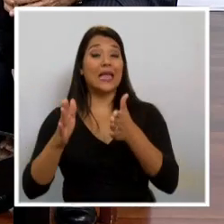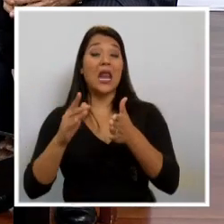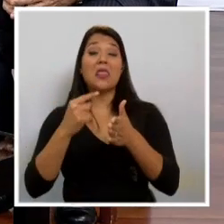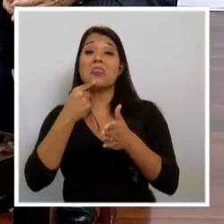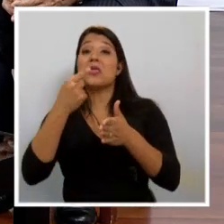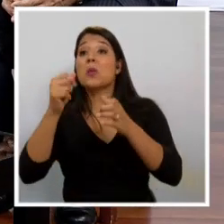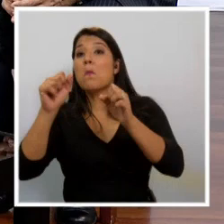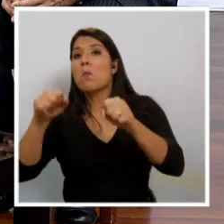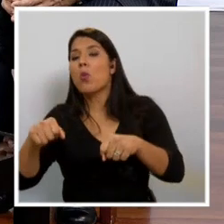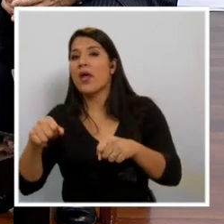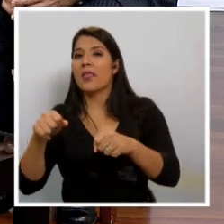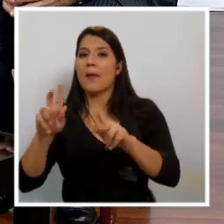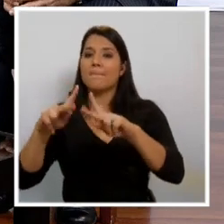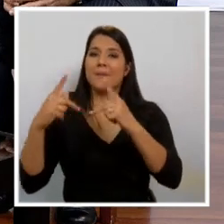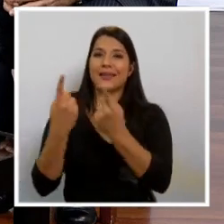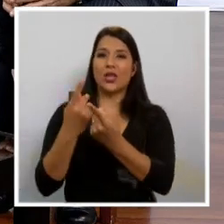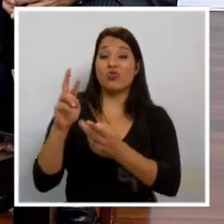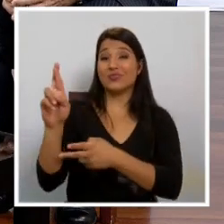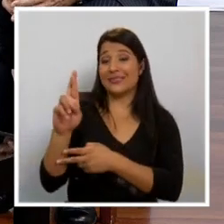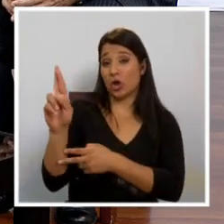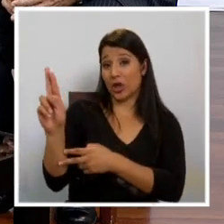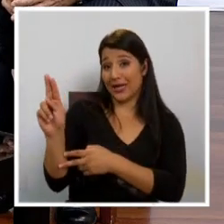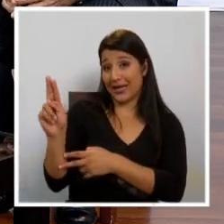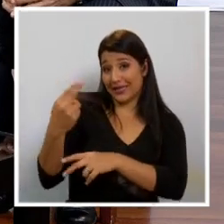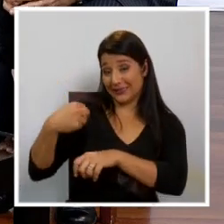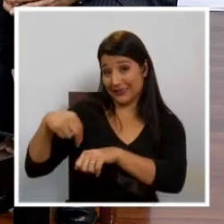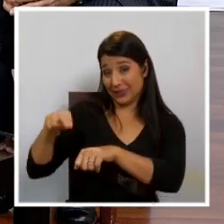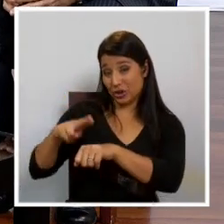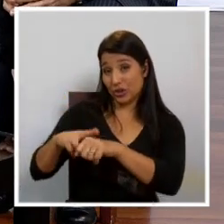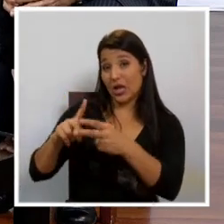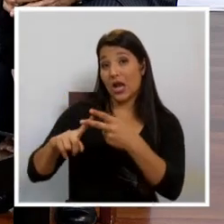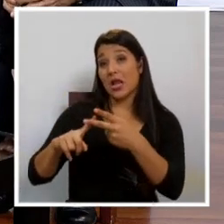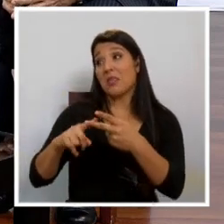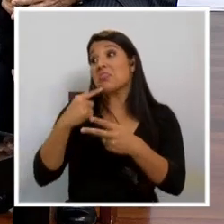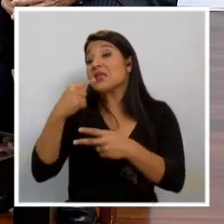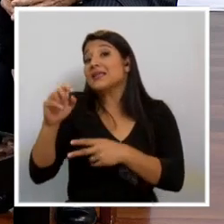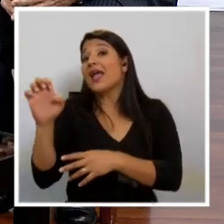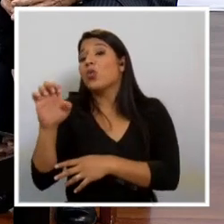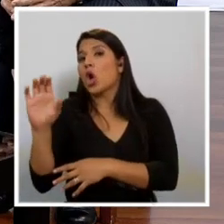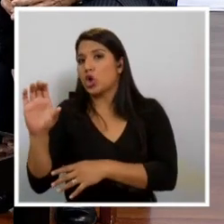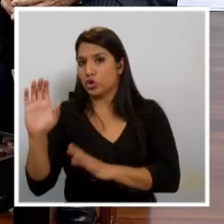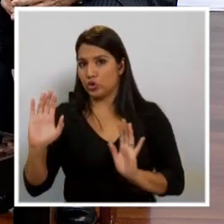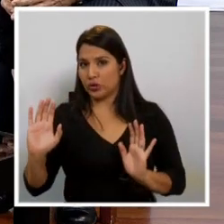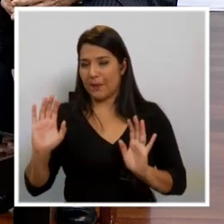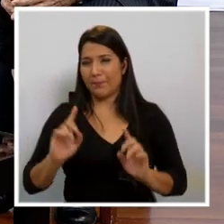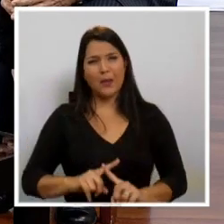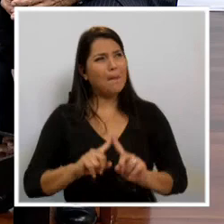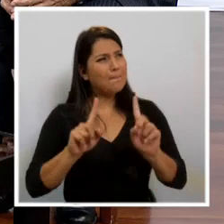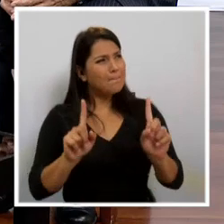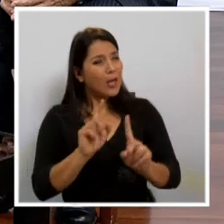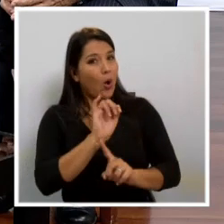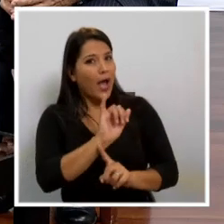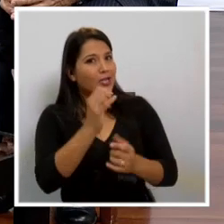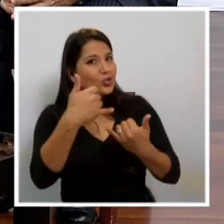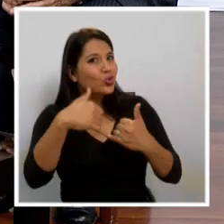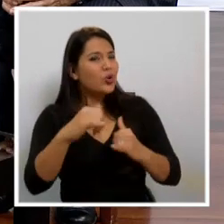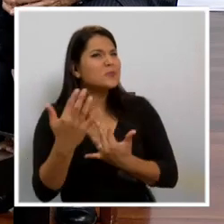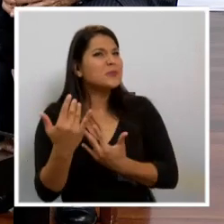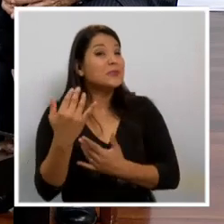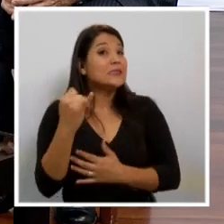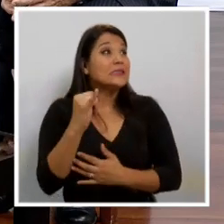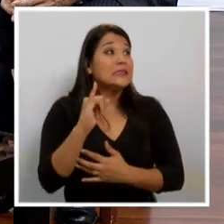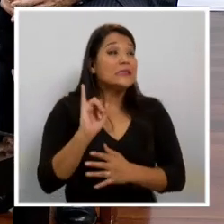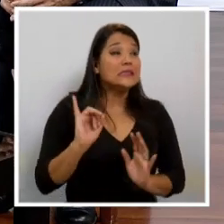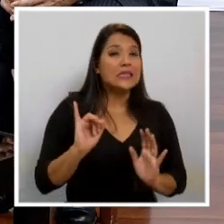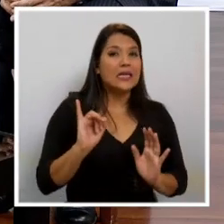un puesto de Restauración Nacional, y bueno, acá decían que Eduardo Cruxan. Pero ahí quedaría todavía a la espera si va o no